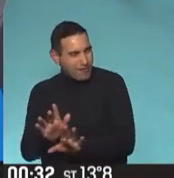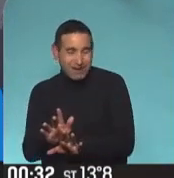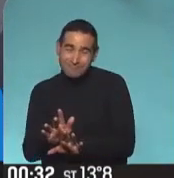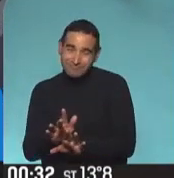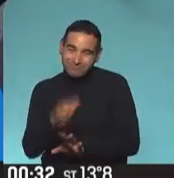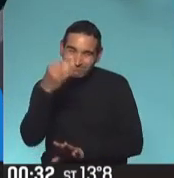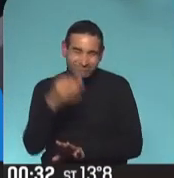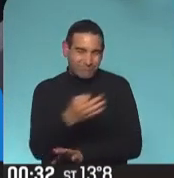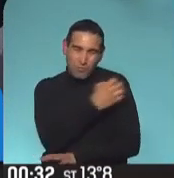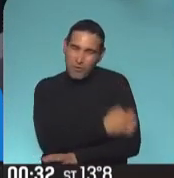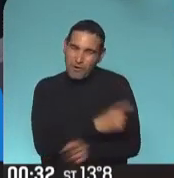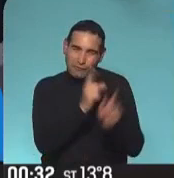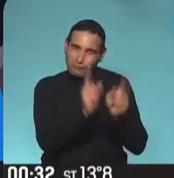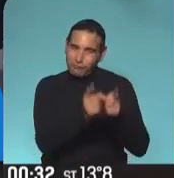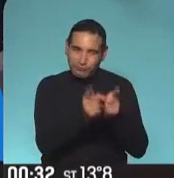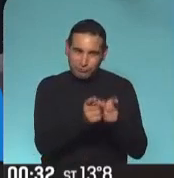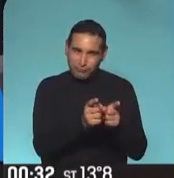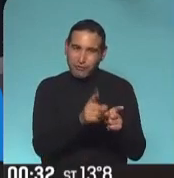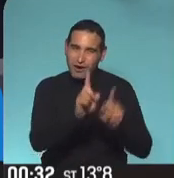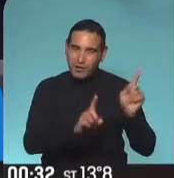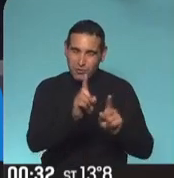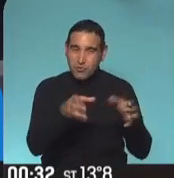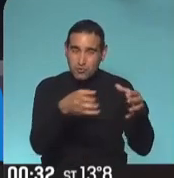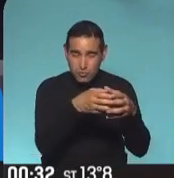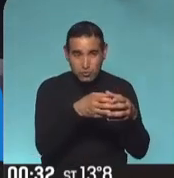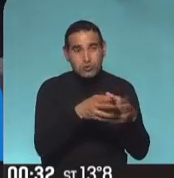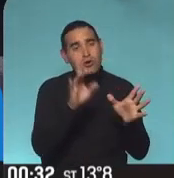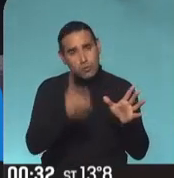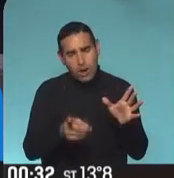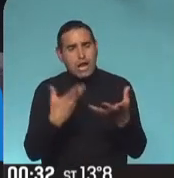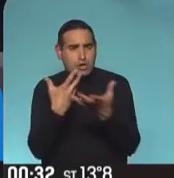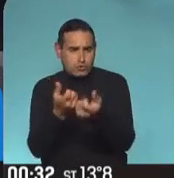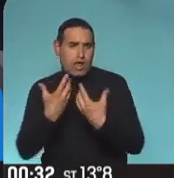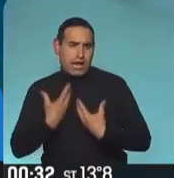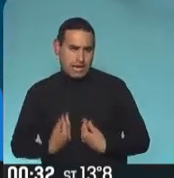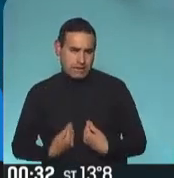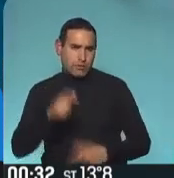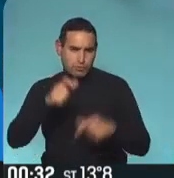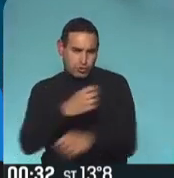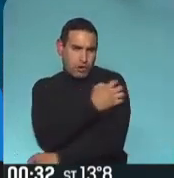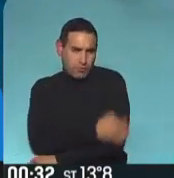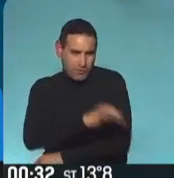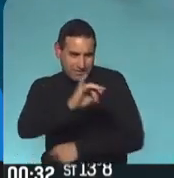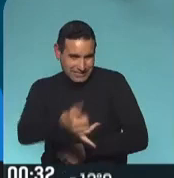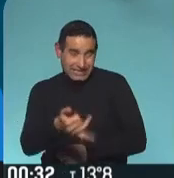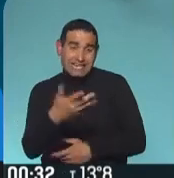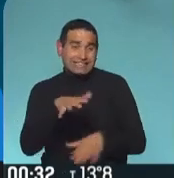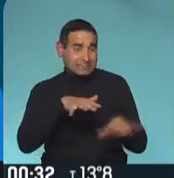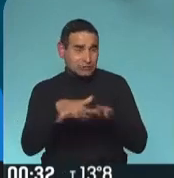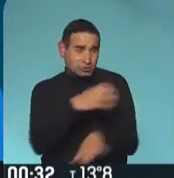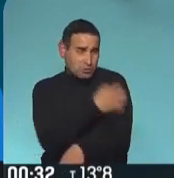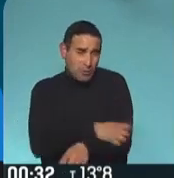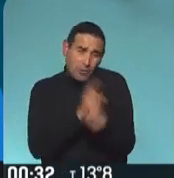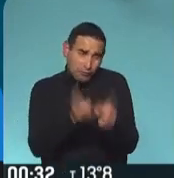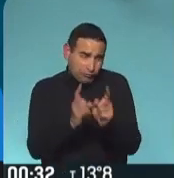indicador no va a cambiar. Pero sí va a traer alivio a la situación de las familias que están en pobreza y que si bien no van a salir de esa situación, pueden por